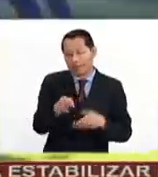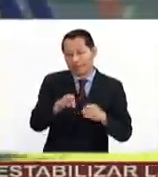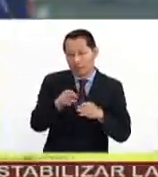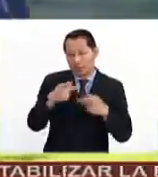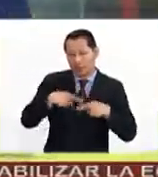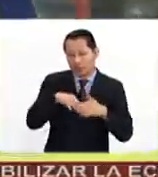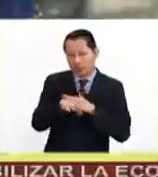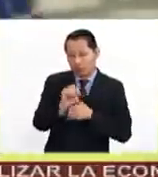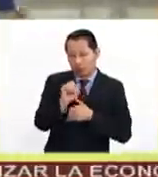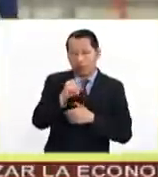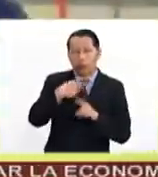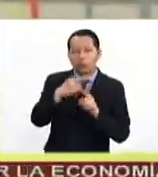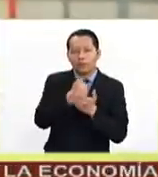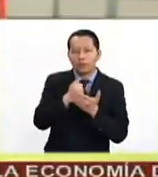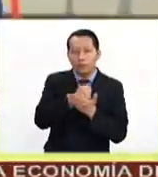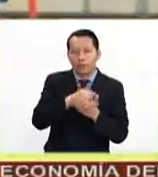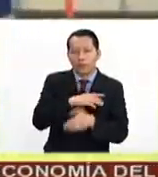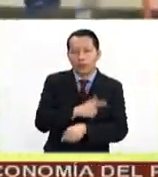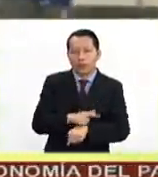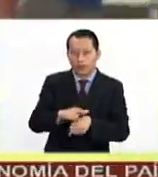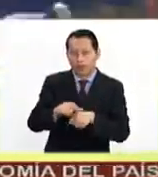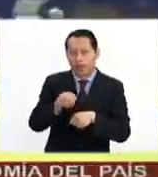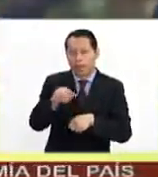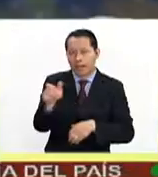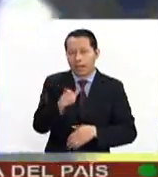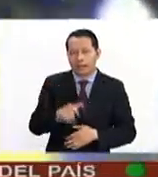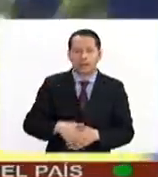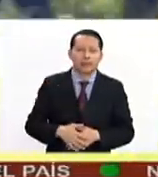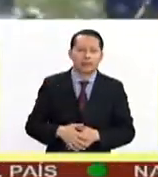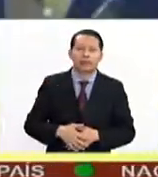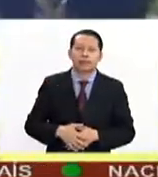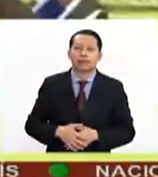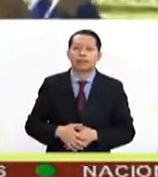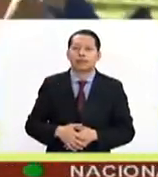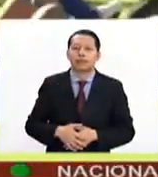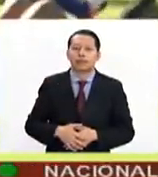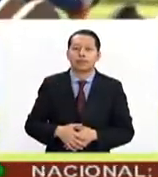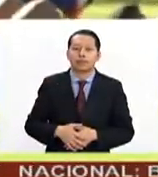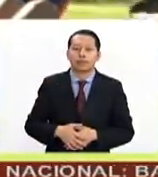Azul en la jornada 12 de la Liga MX.